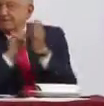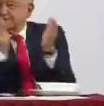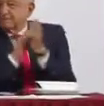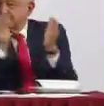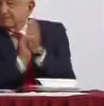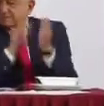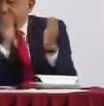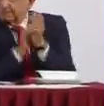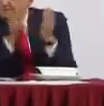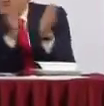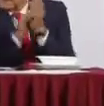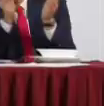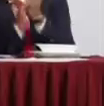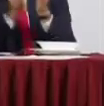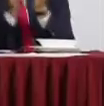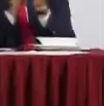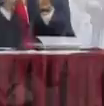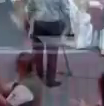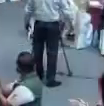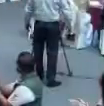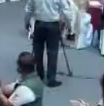Social.